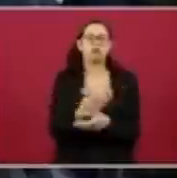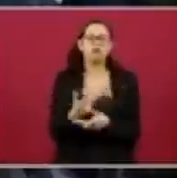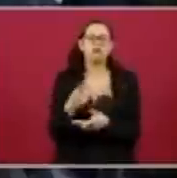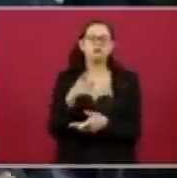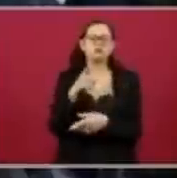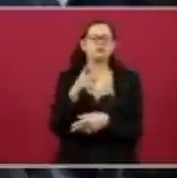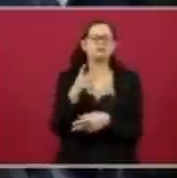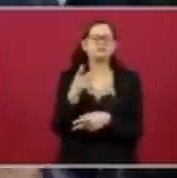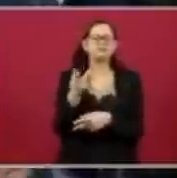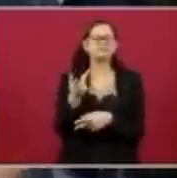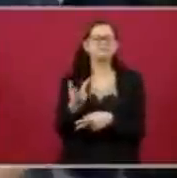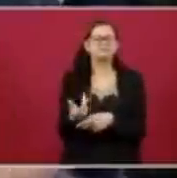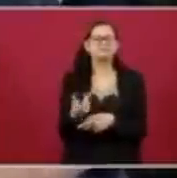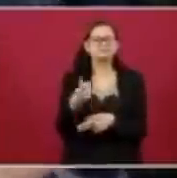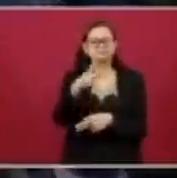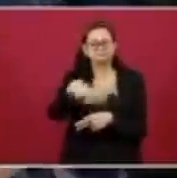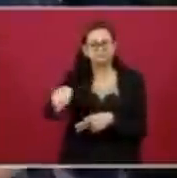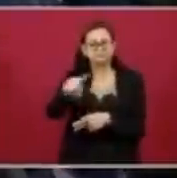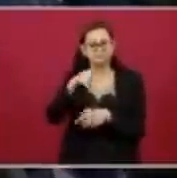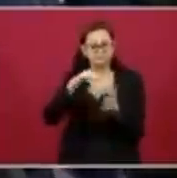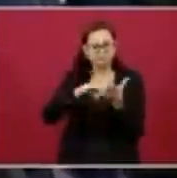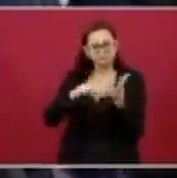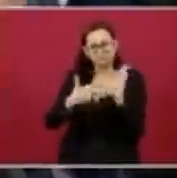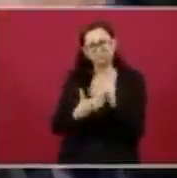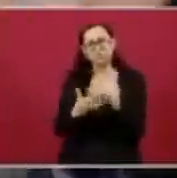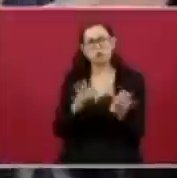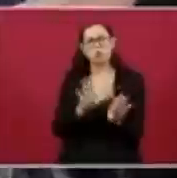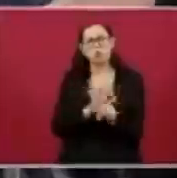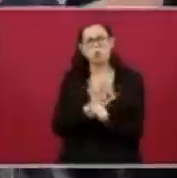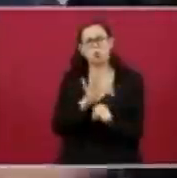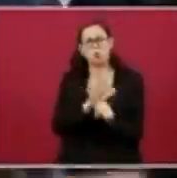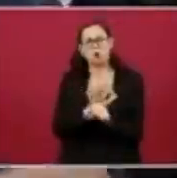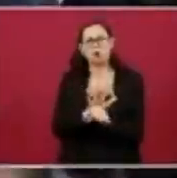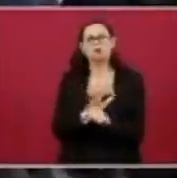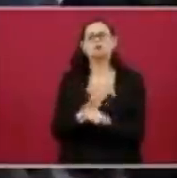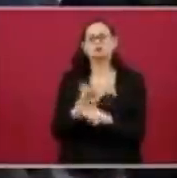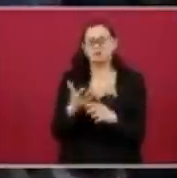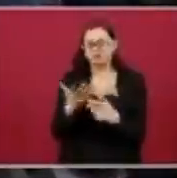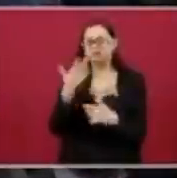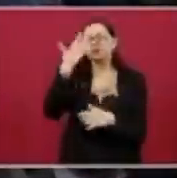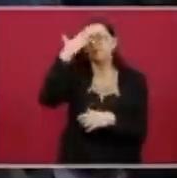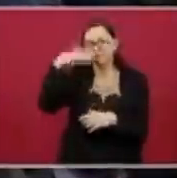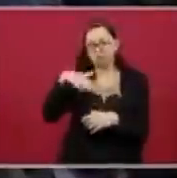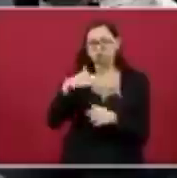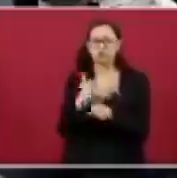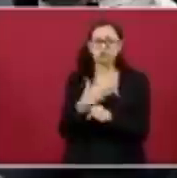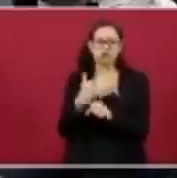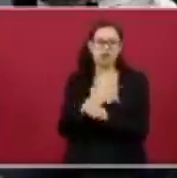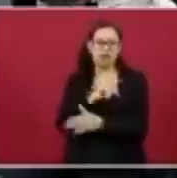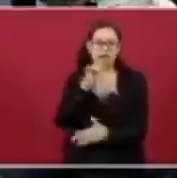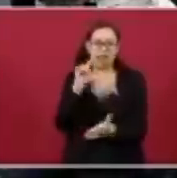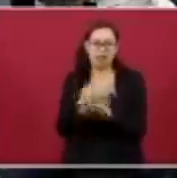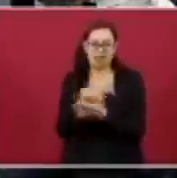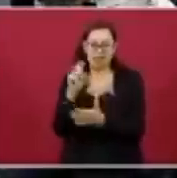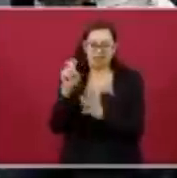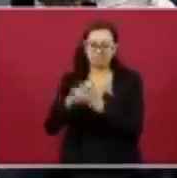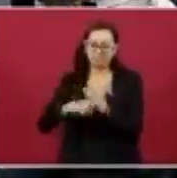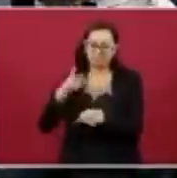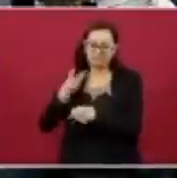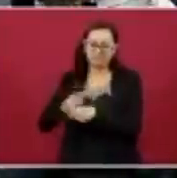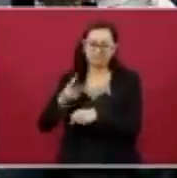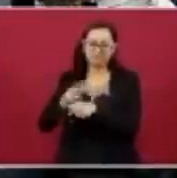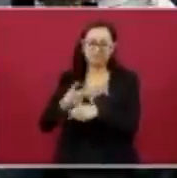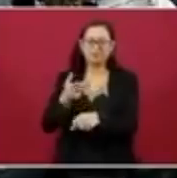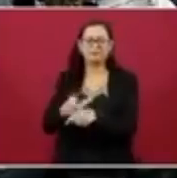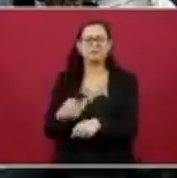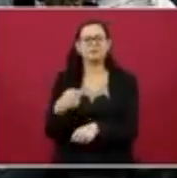estrategia? Sabemos que también hay leyes que están en curso, pero ¿cómo se va a frenar esta situación de